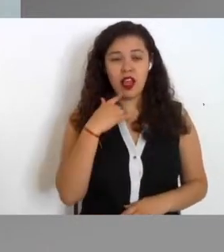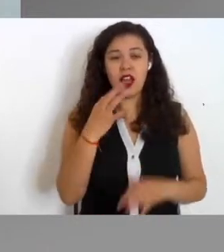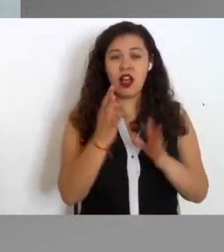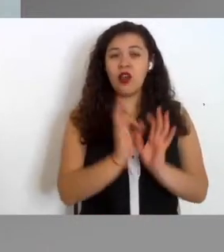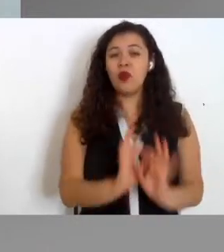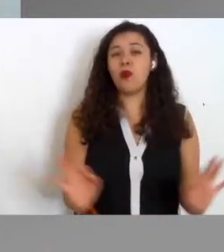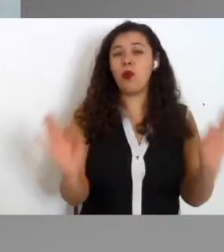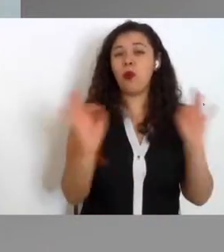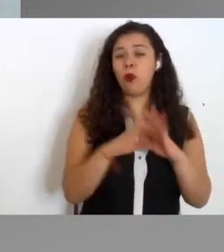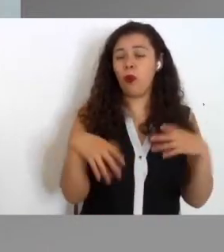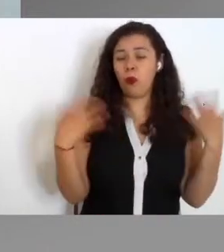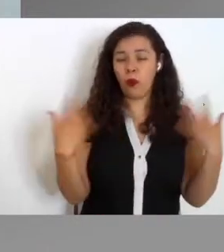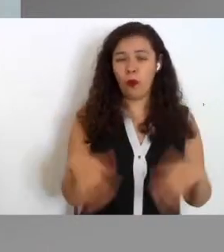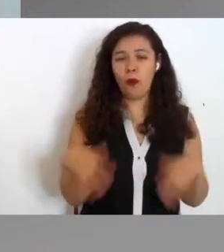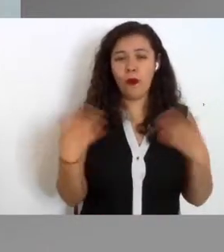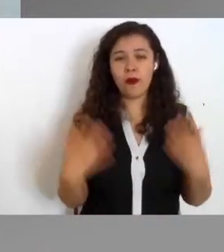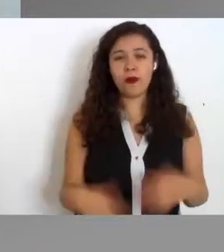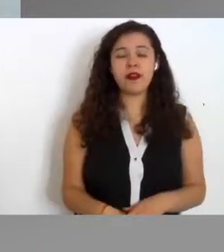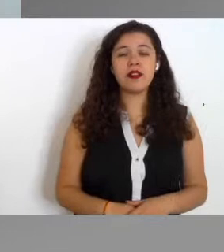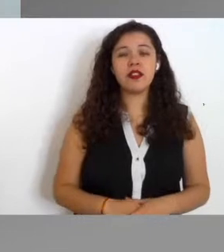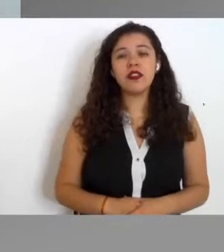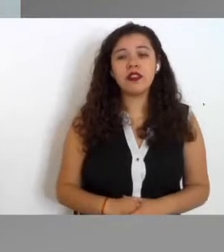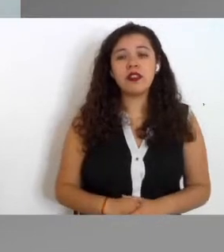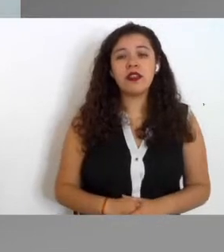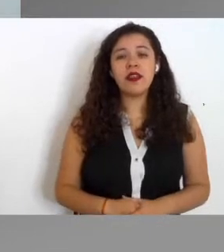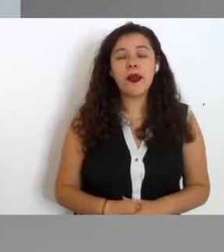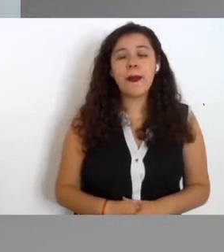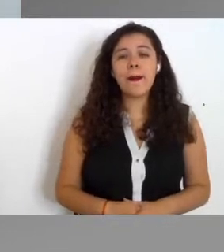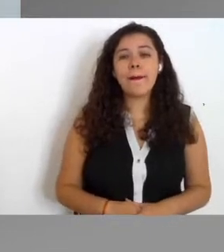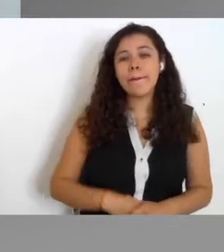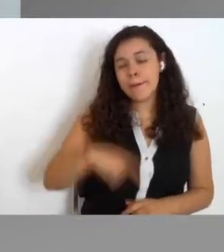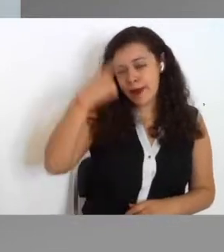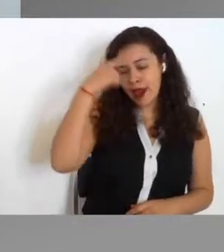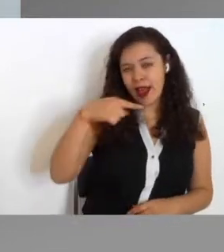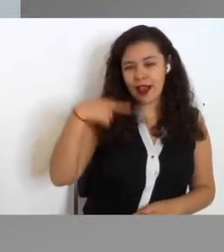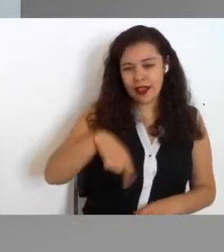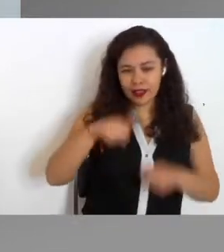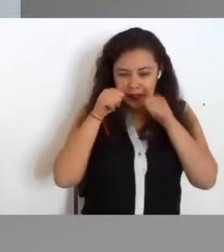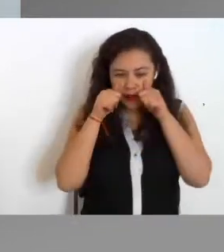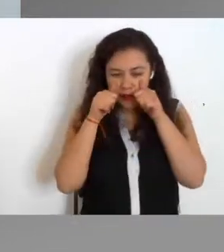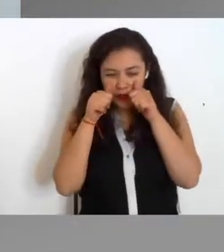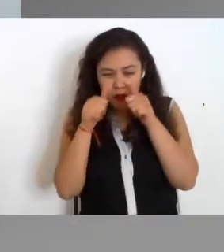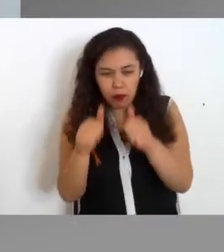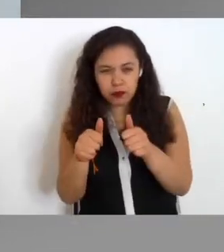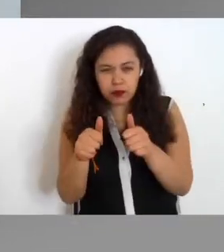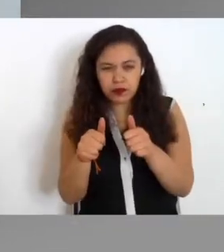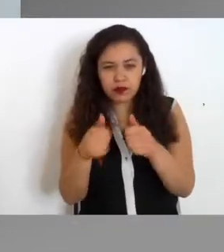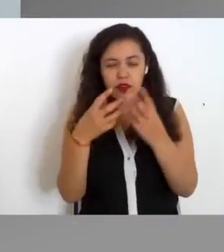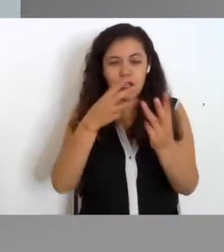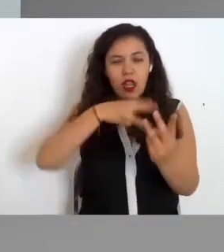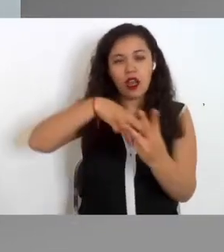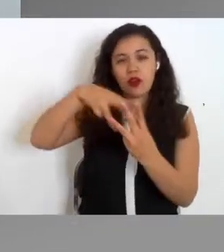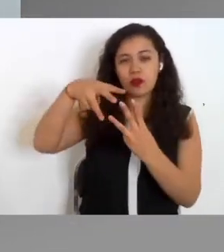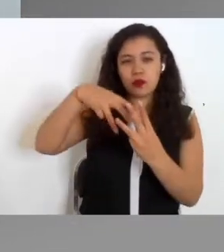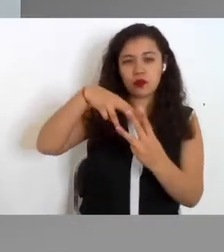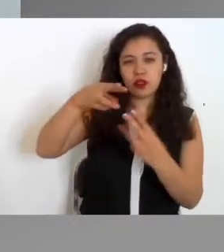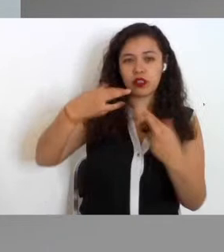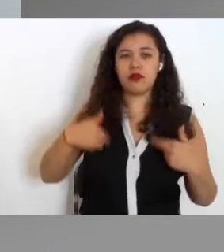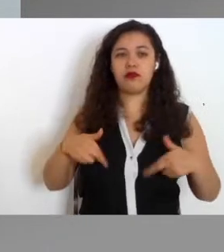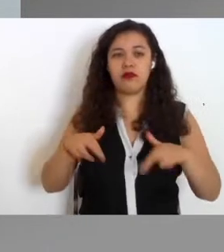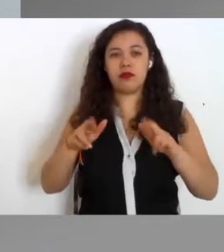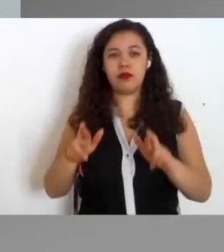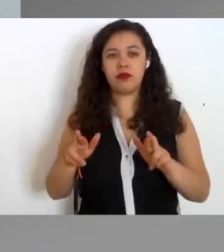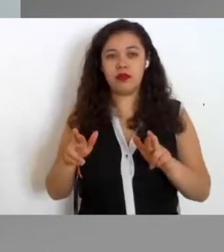que realmente en el observatorio esté representada la UAM y no